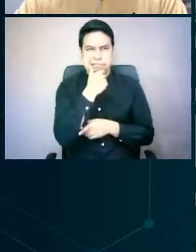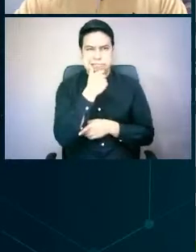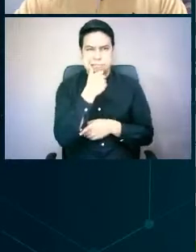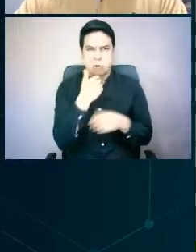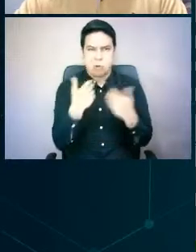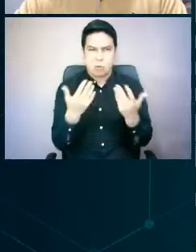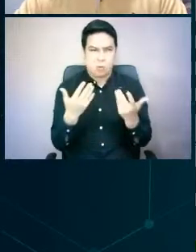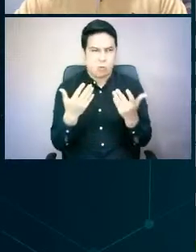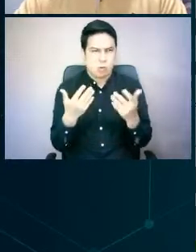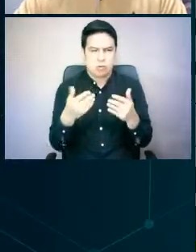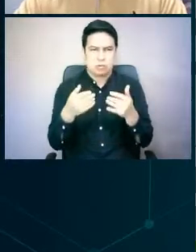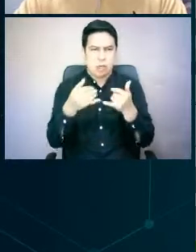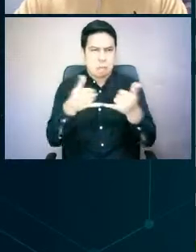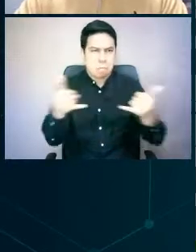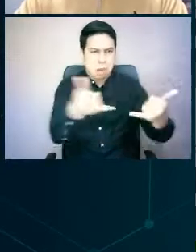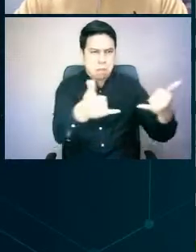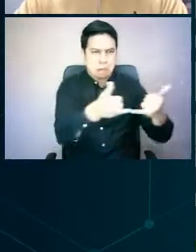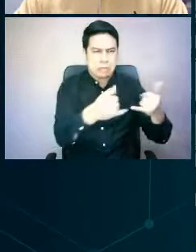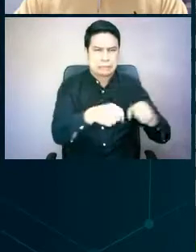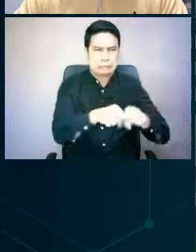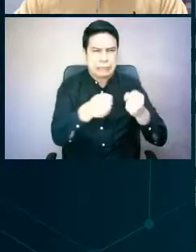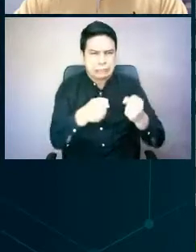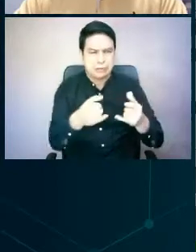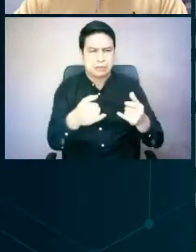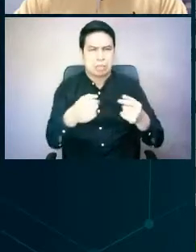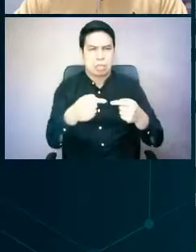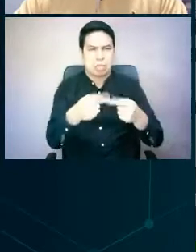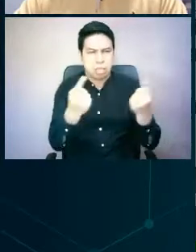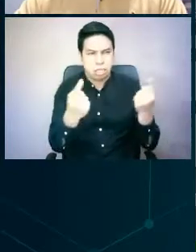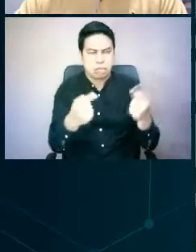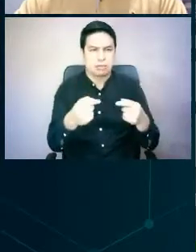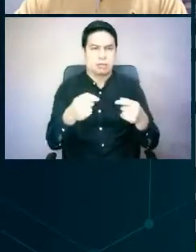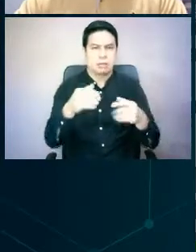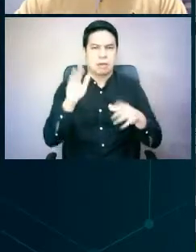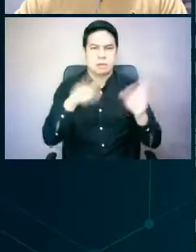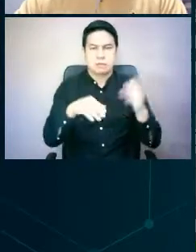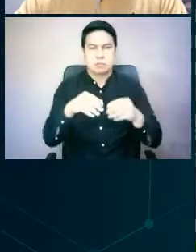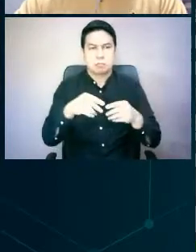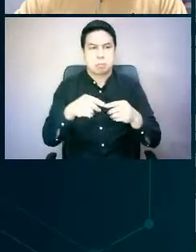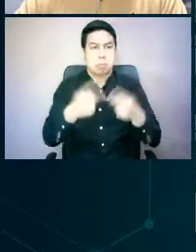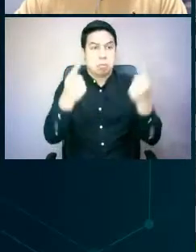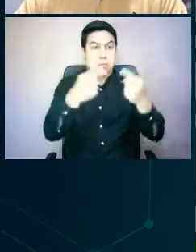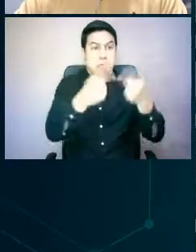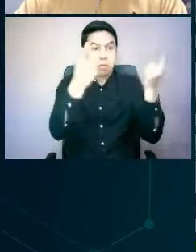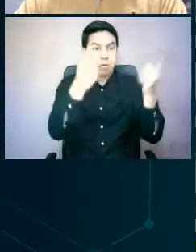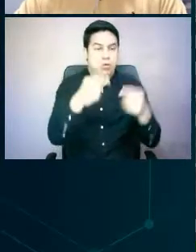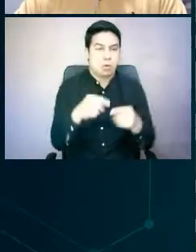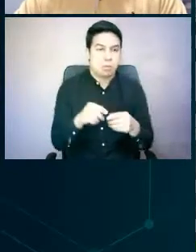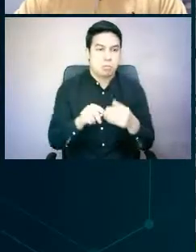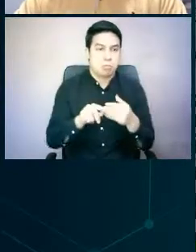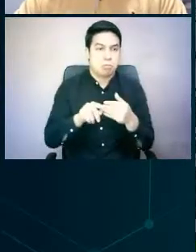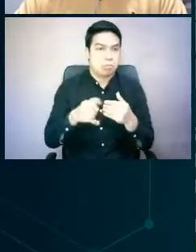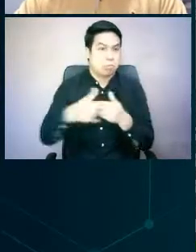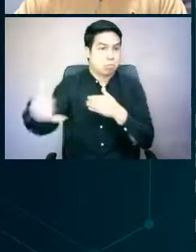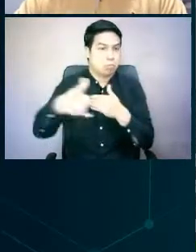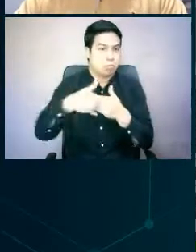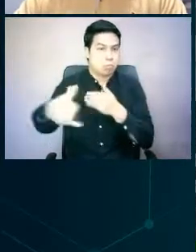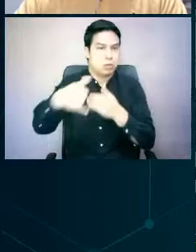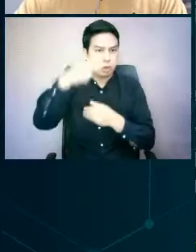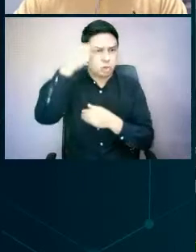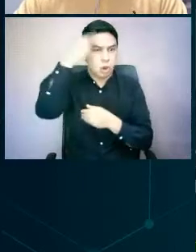define ese mal funcionamiento? Disparos indeseados, es decir, falsos disparos, u omisión de